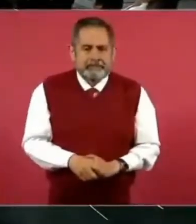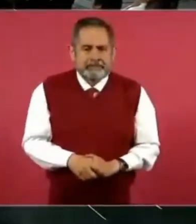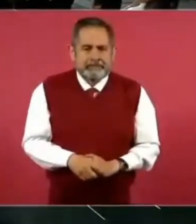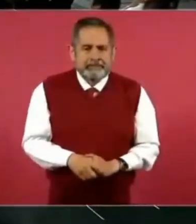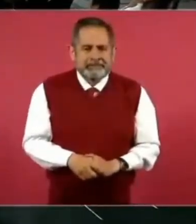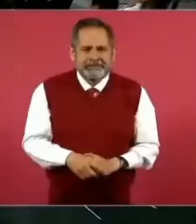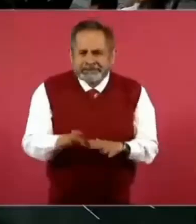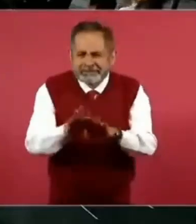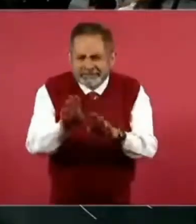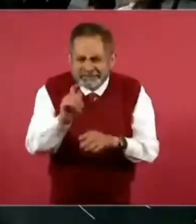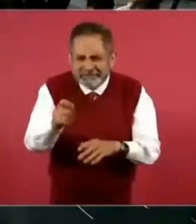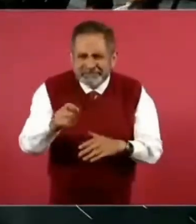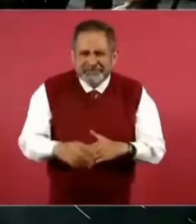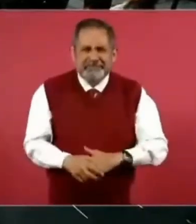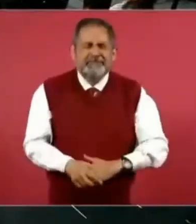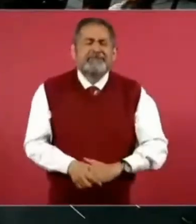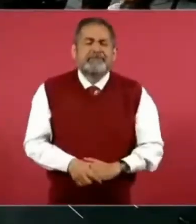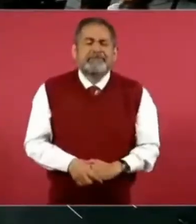¿Cómo?